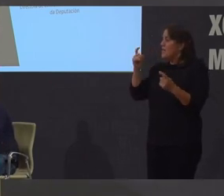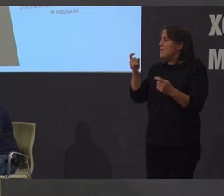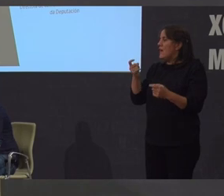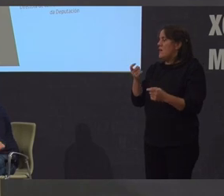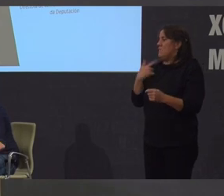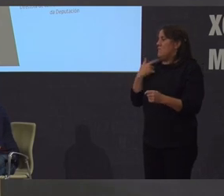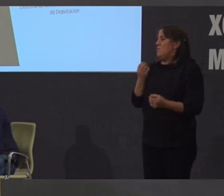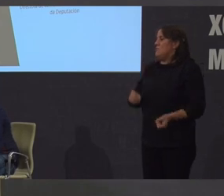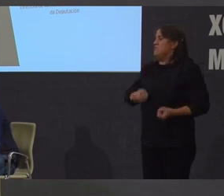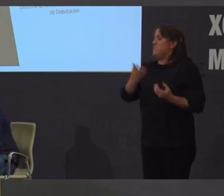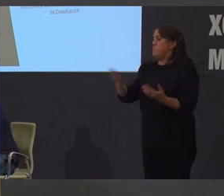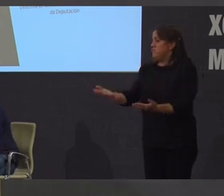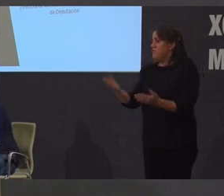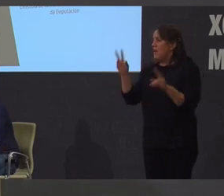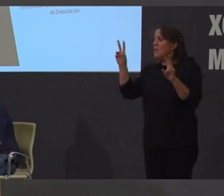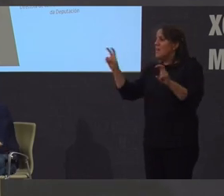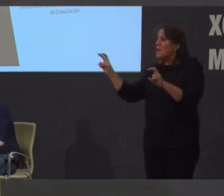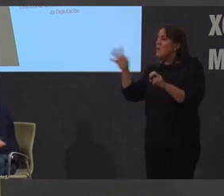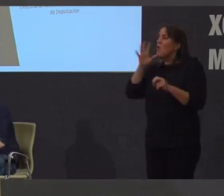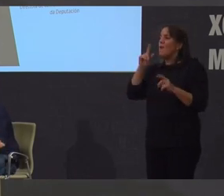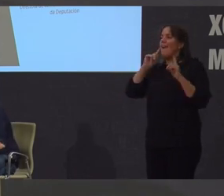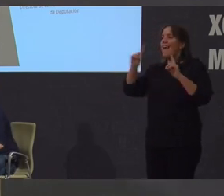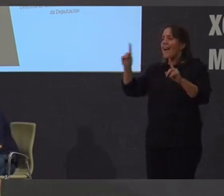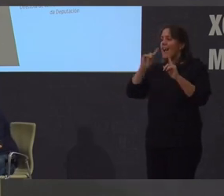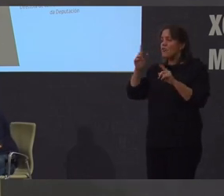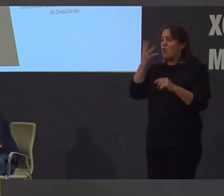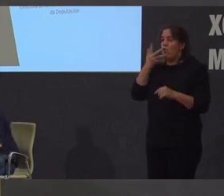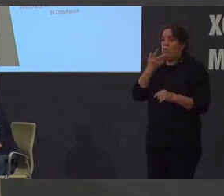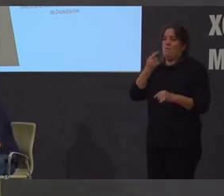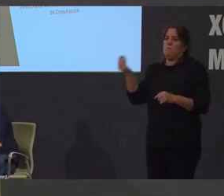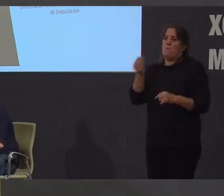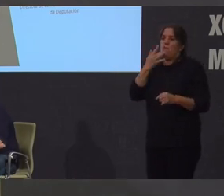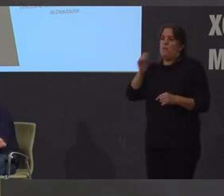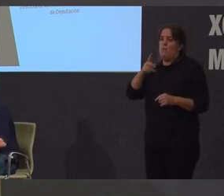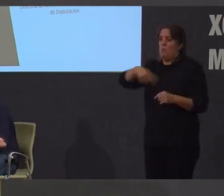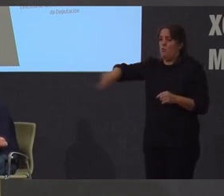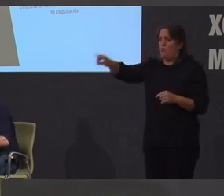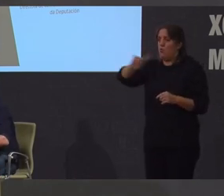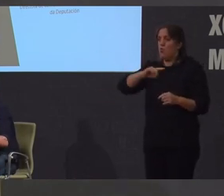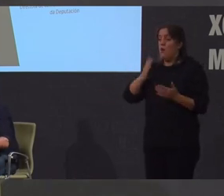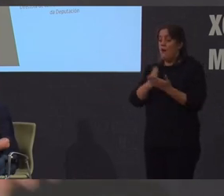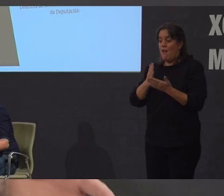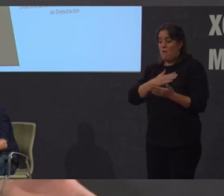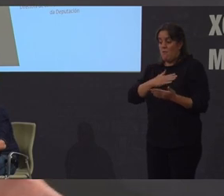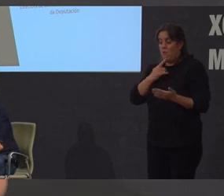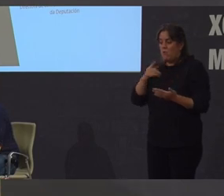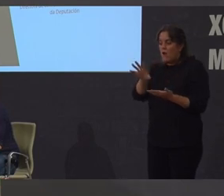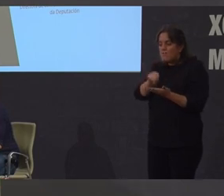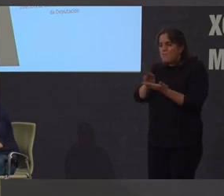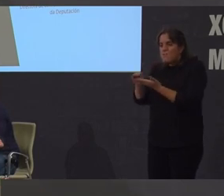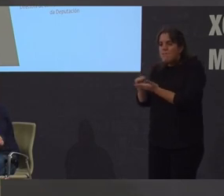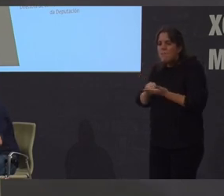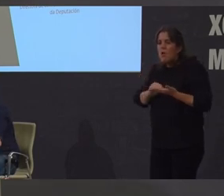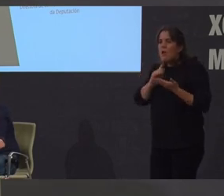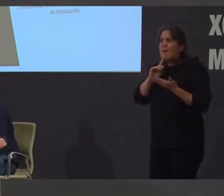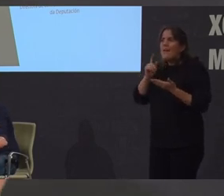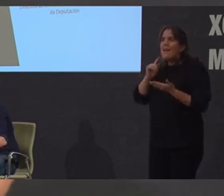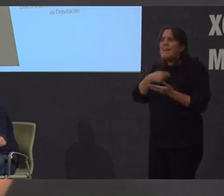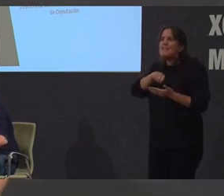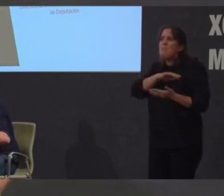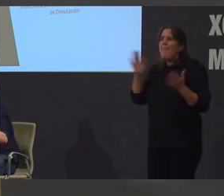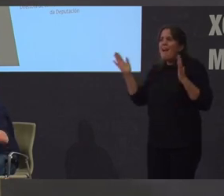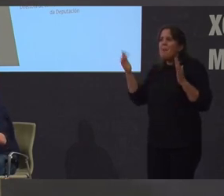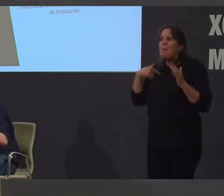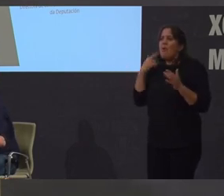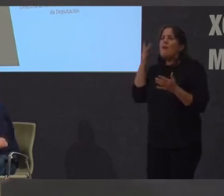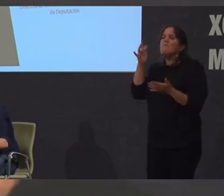sobre los casos que conocéis mejor vosotros. Mi libro es un compendio general de lo que ha ocurrido en España y seguramente